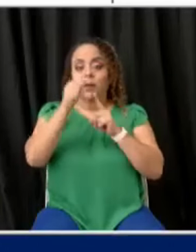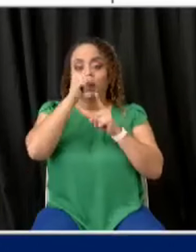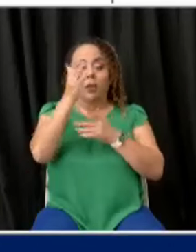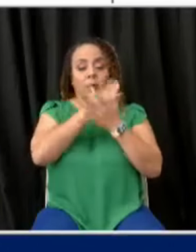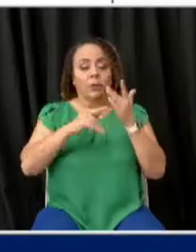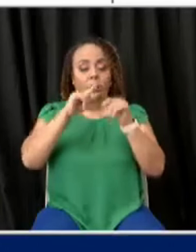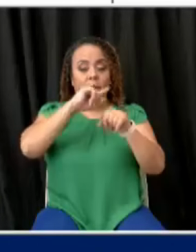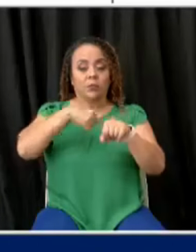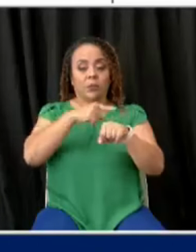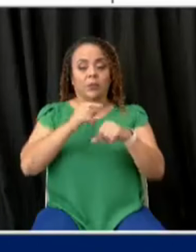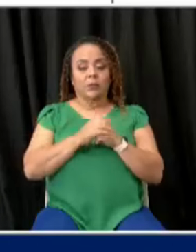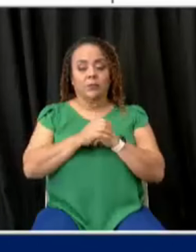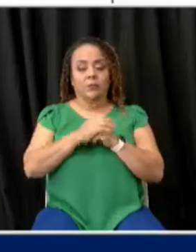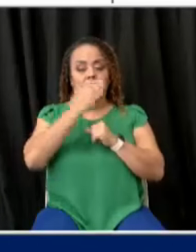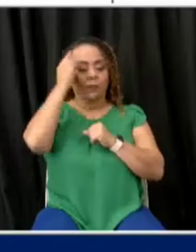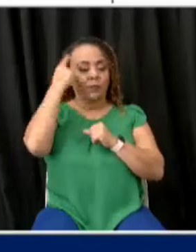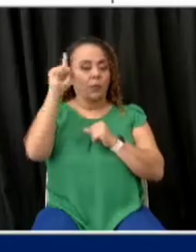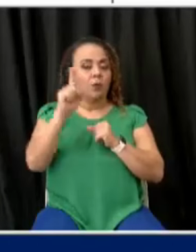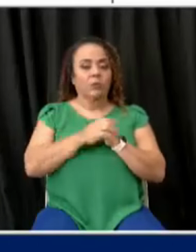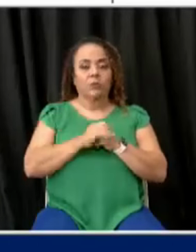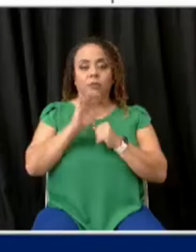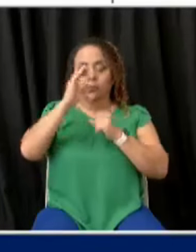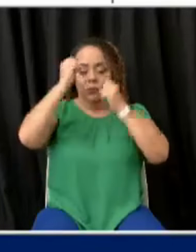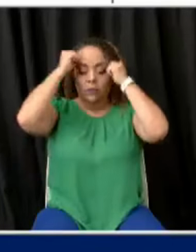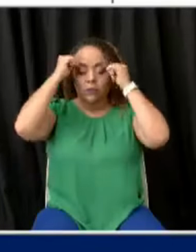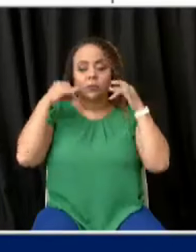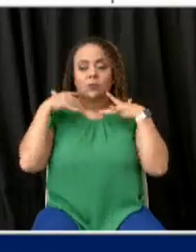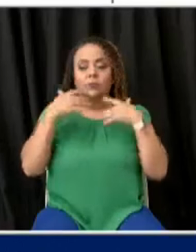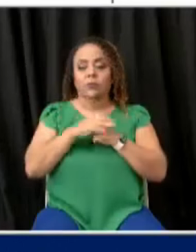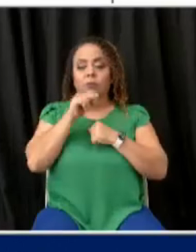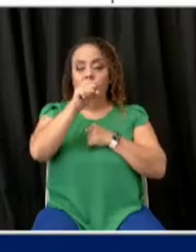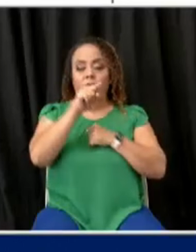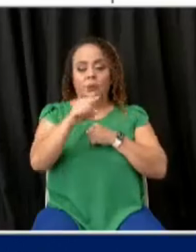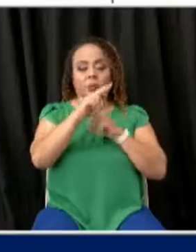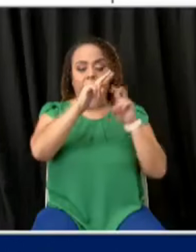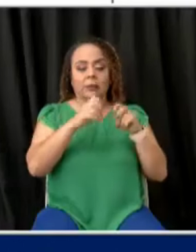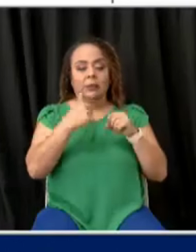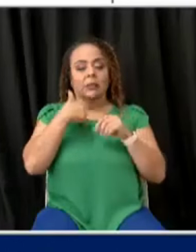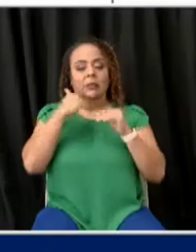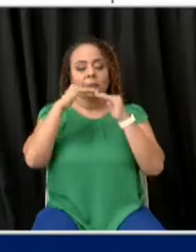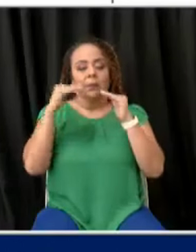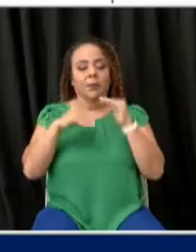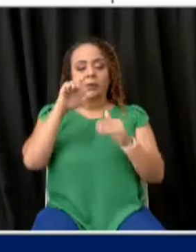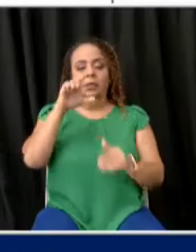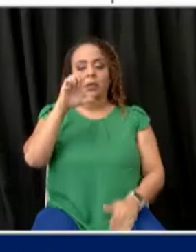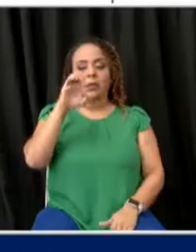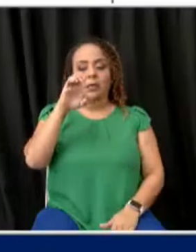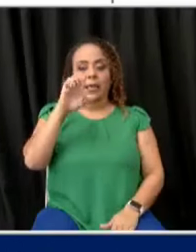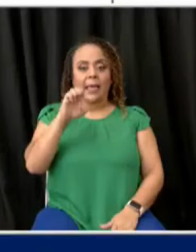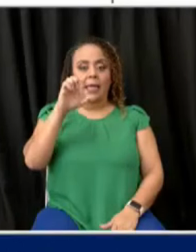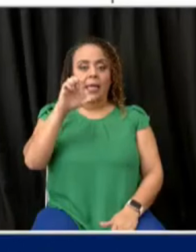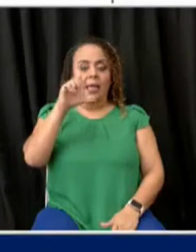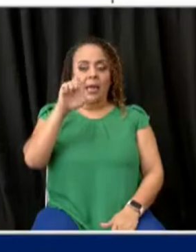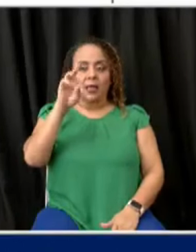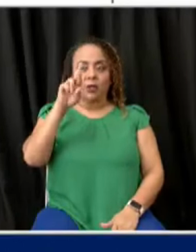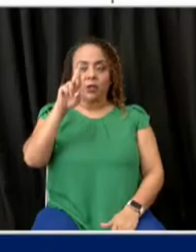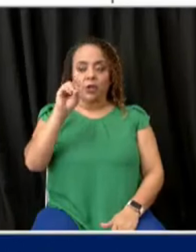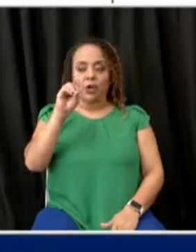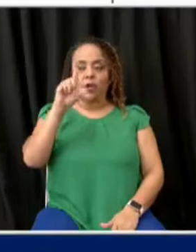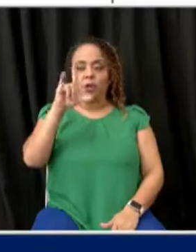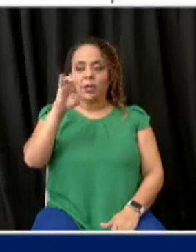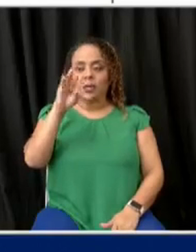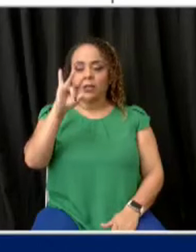algunas horas por sudoración, que si usted la mide tiene menos electrolitos que una persona no aclimatada. Es